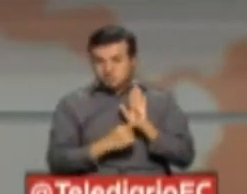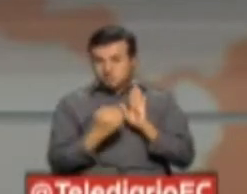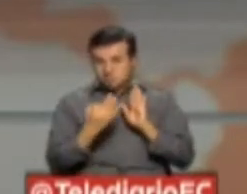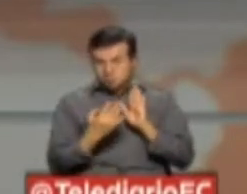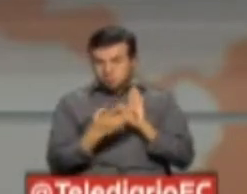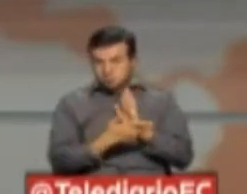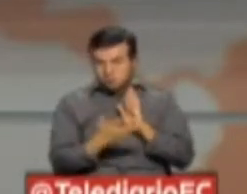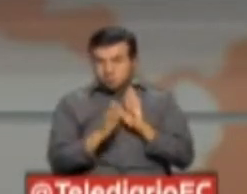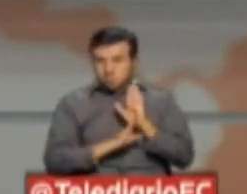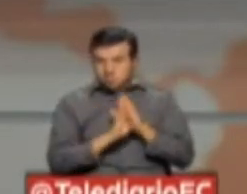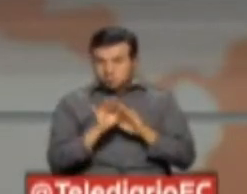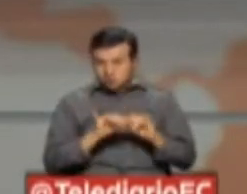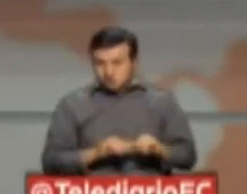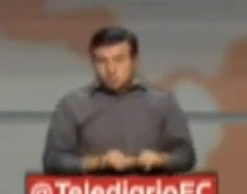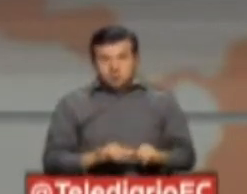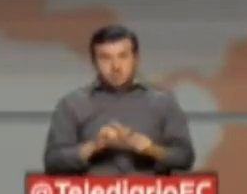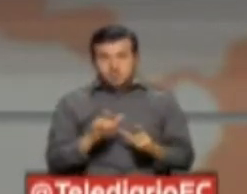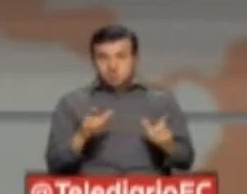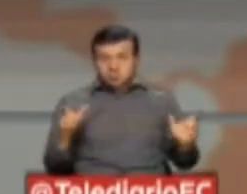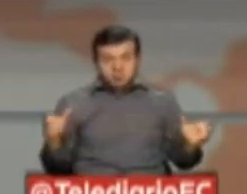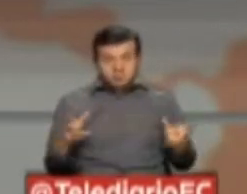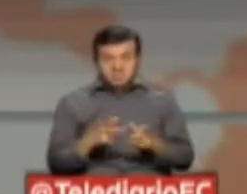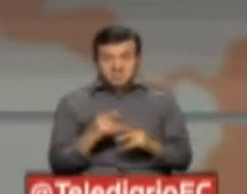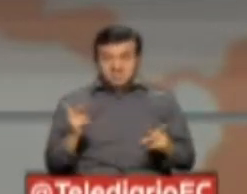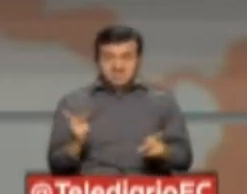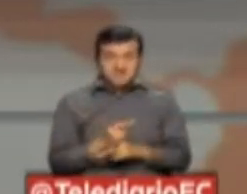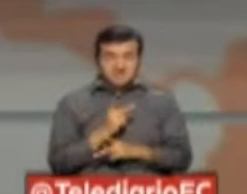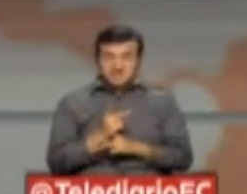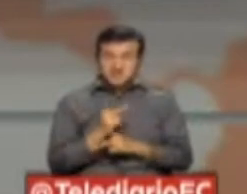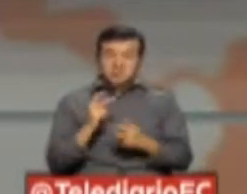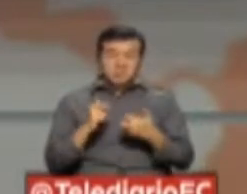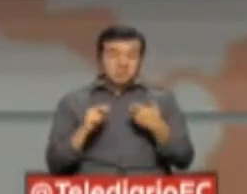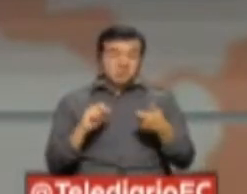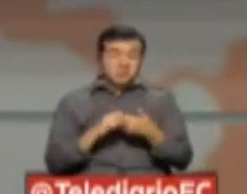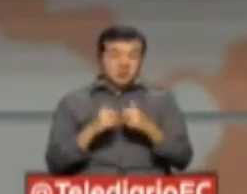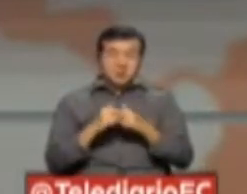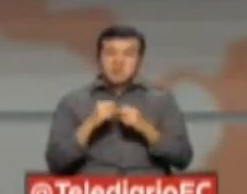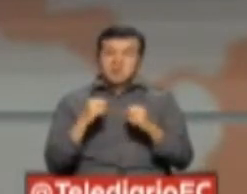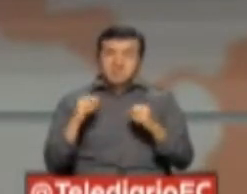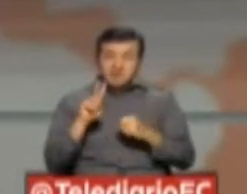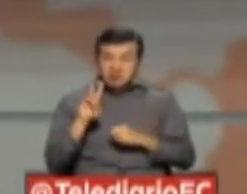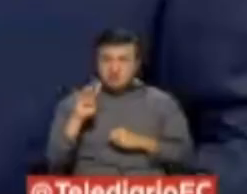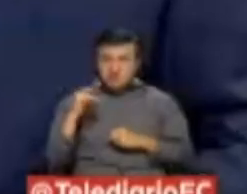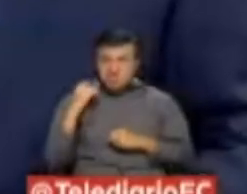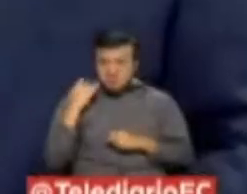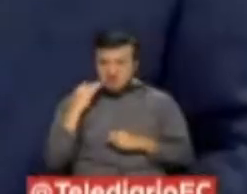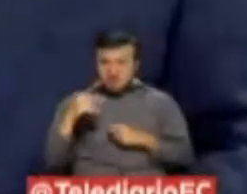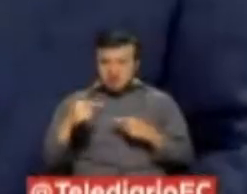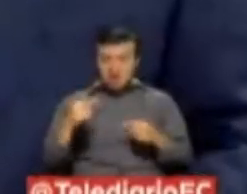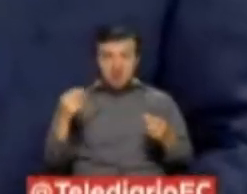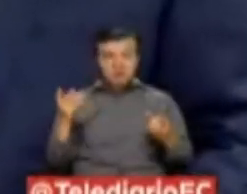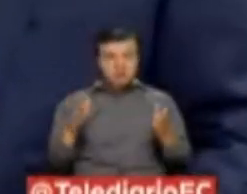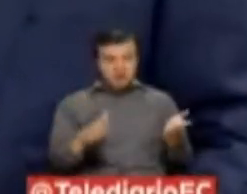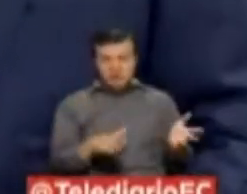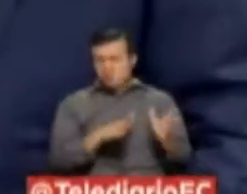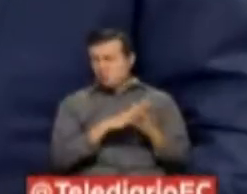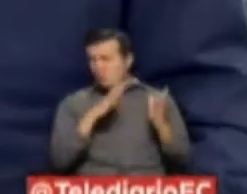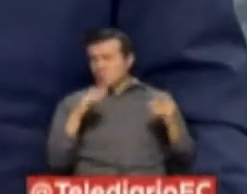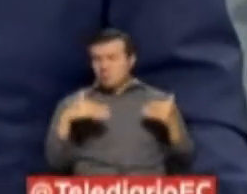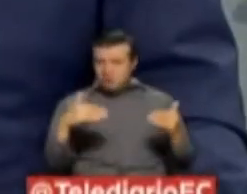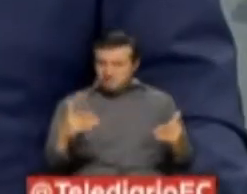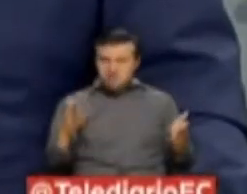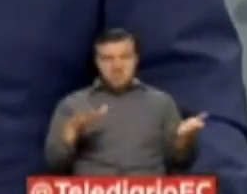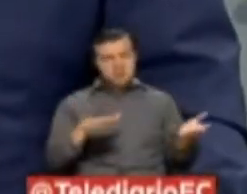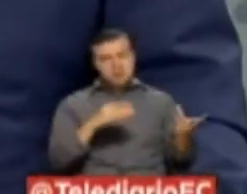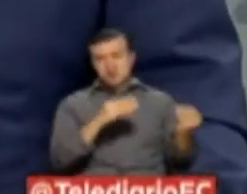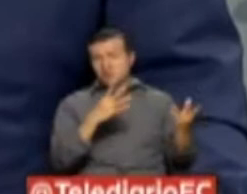poder salir adelante caso contrario este monstruo de mil cabezas nos va a ir devorando cada 24 días pero hay que decir que en este caso